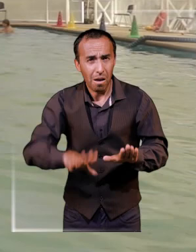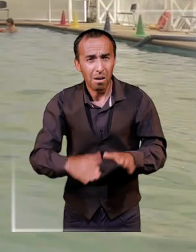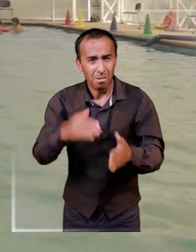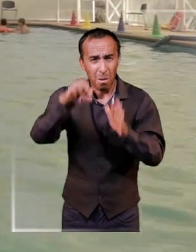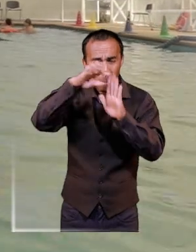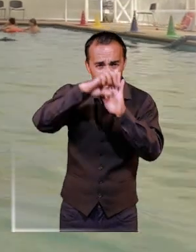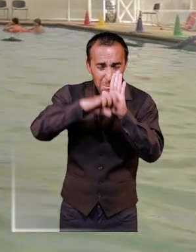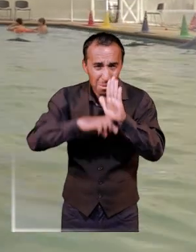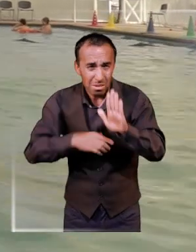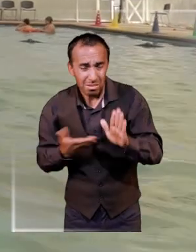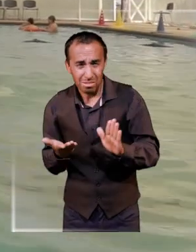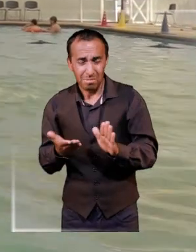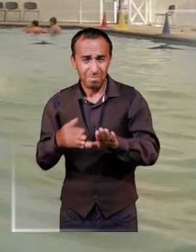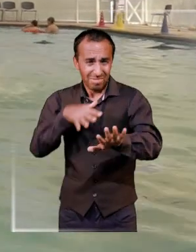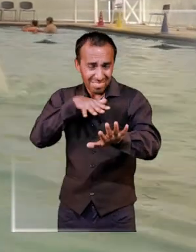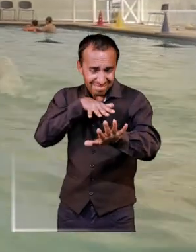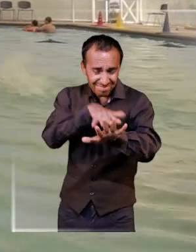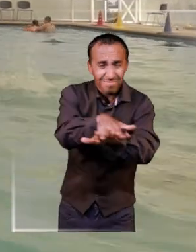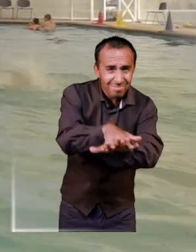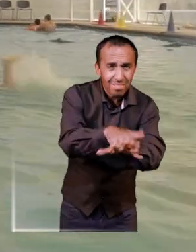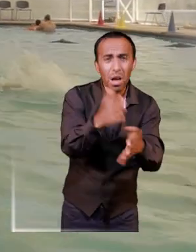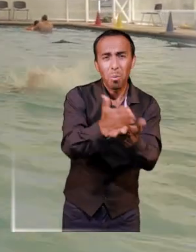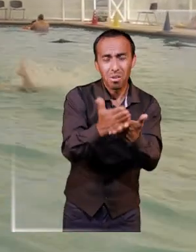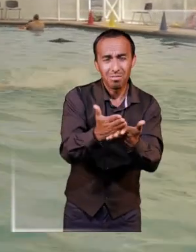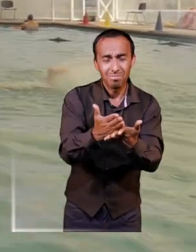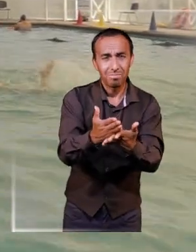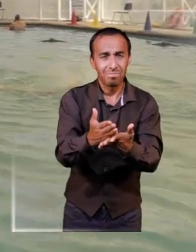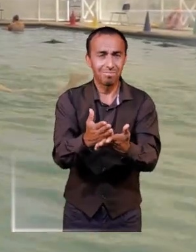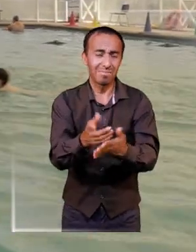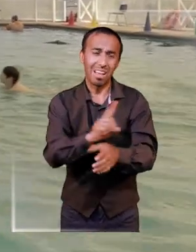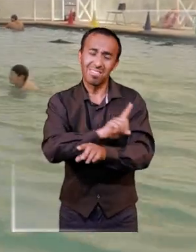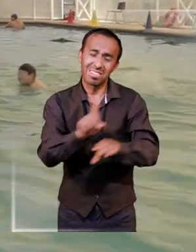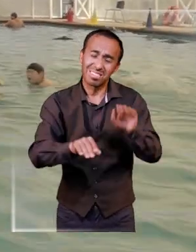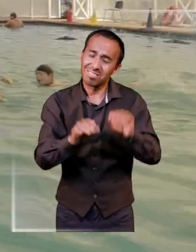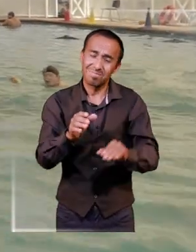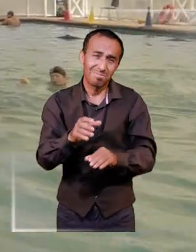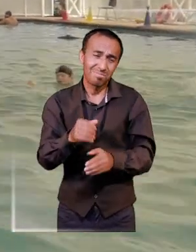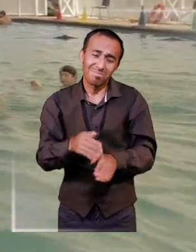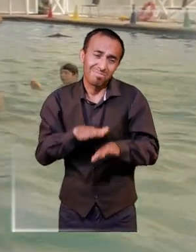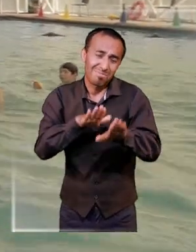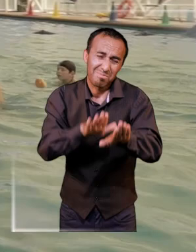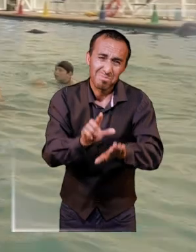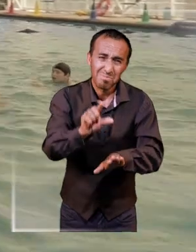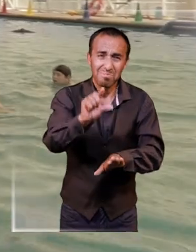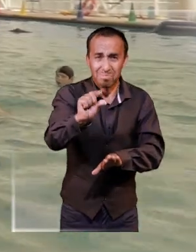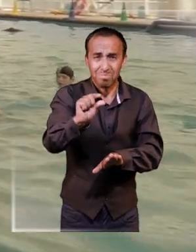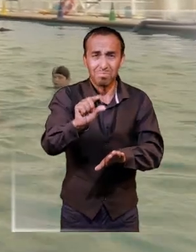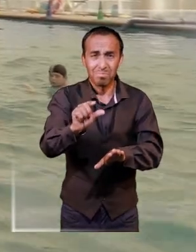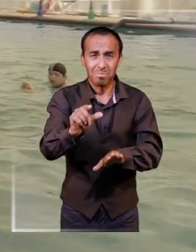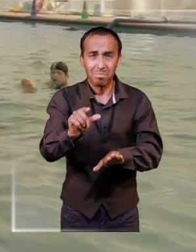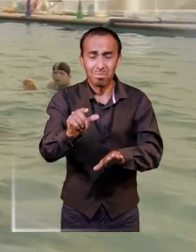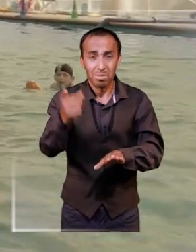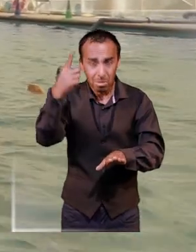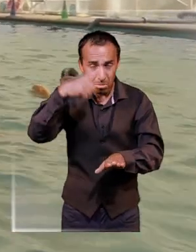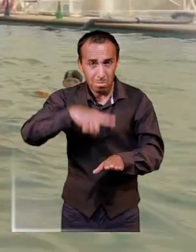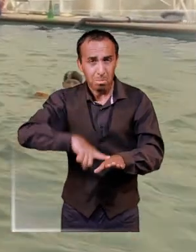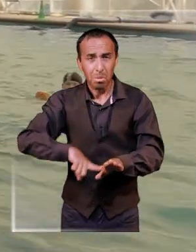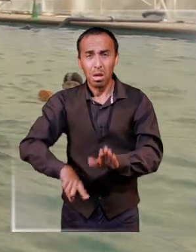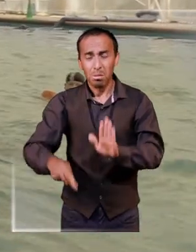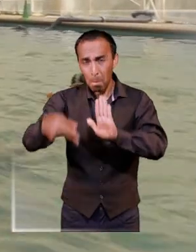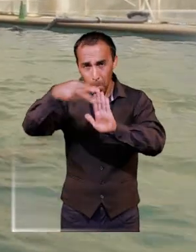Entonces, sabemos que los proyectos de integración escolar de las escuelas no están dando abasto porque, una vez más, la mirada sobre el autismo no